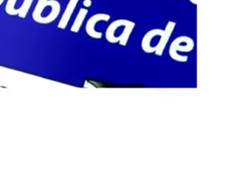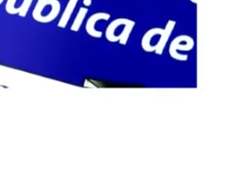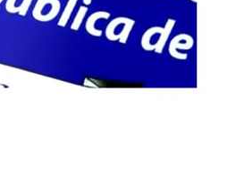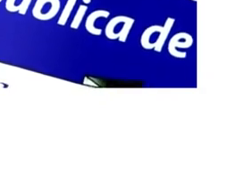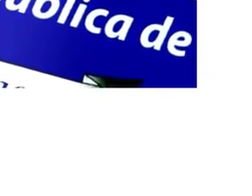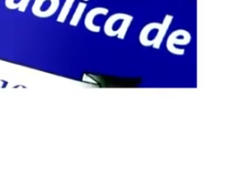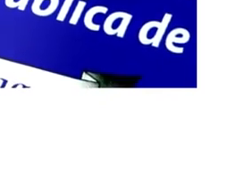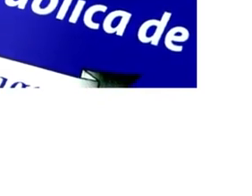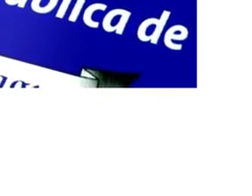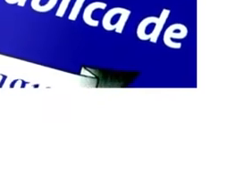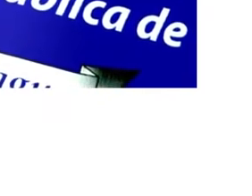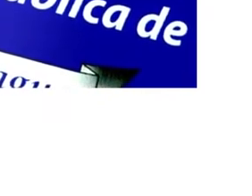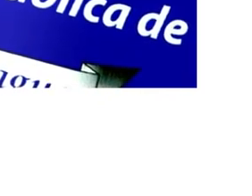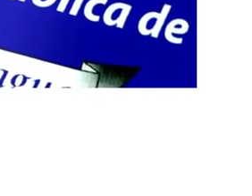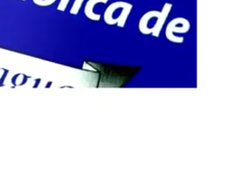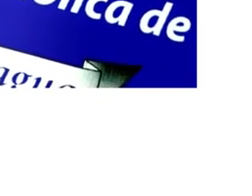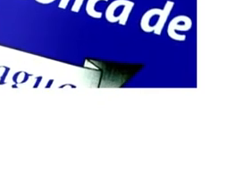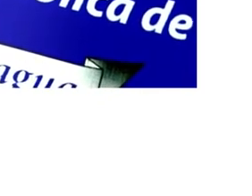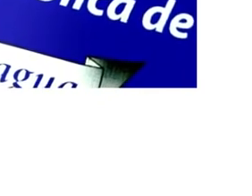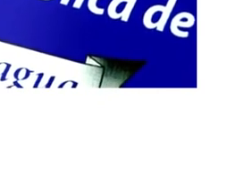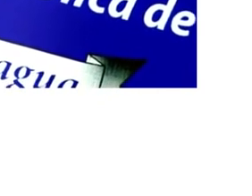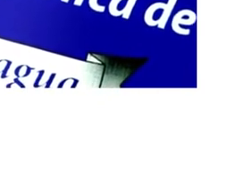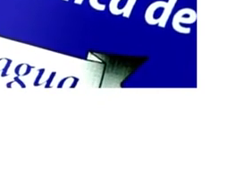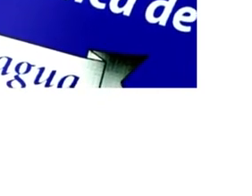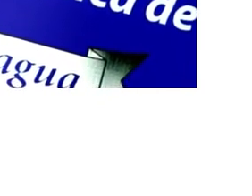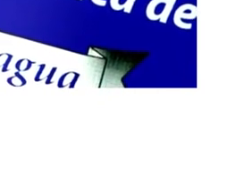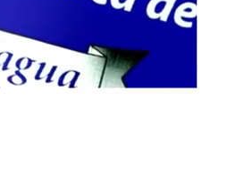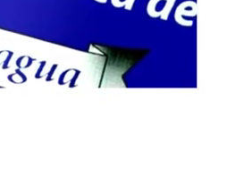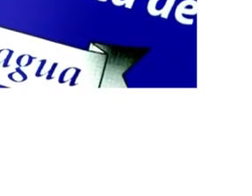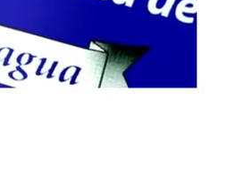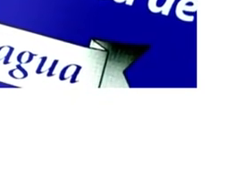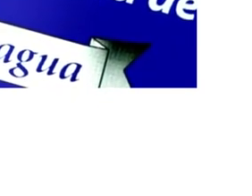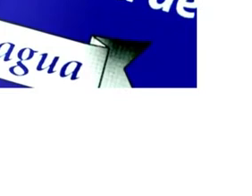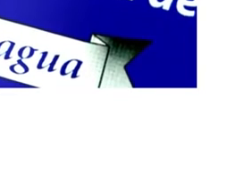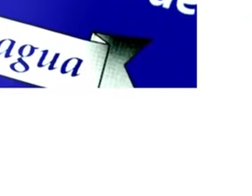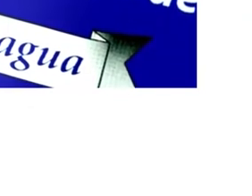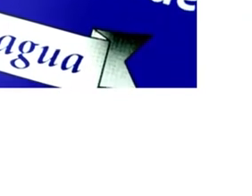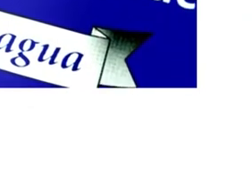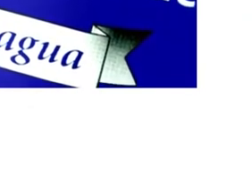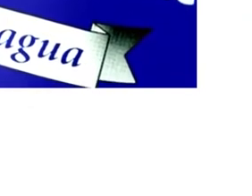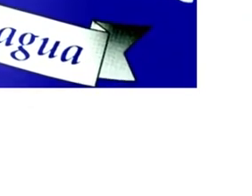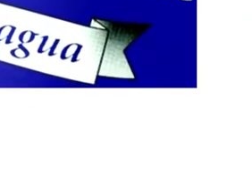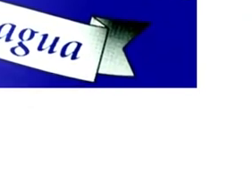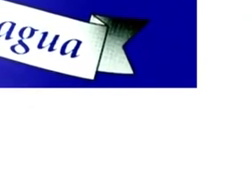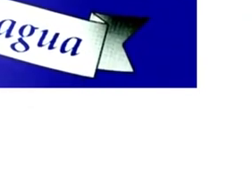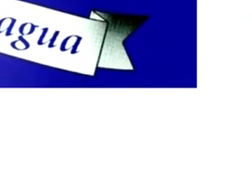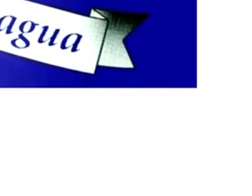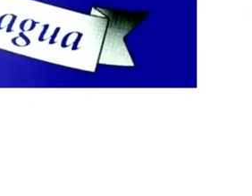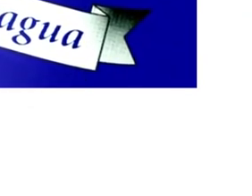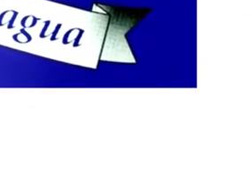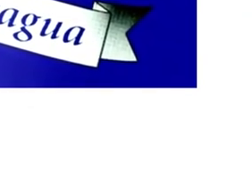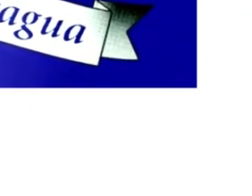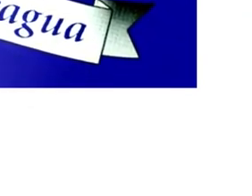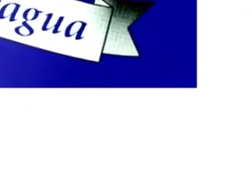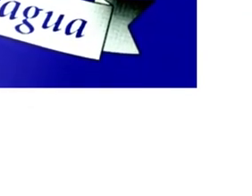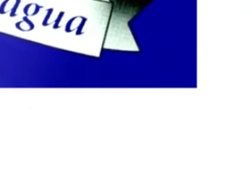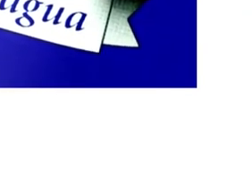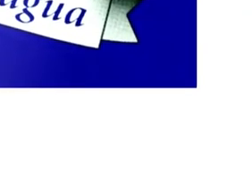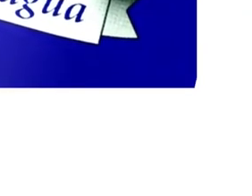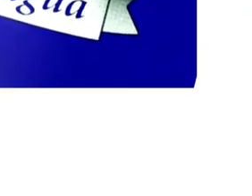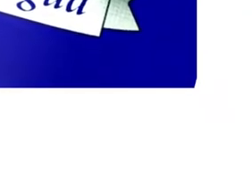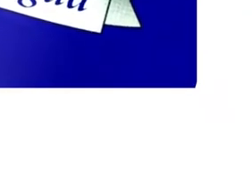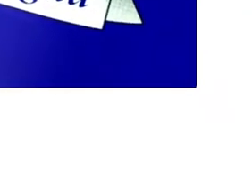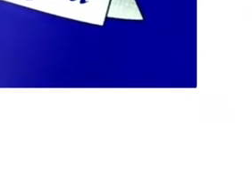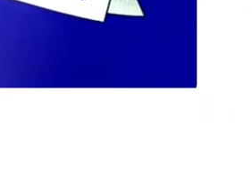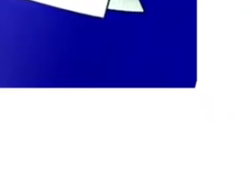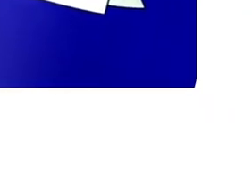106. La reforma agraria es instrumento fundamental para la democratización de la propiedad y la justa distribución de la tierra, y